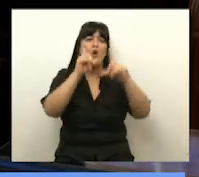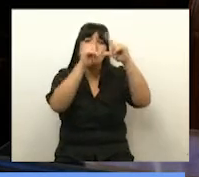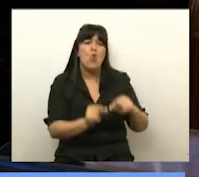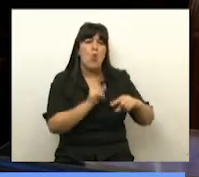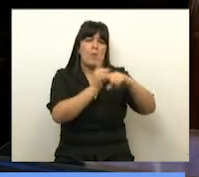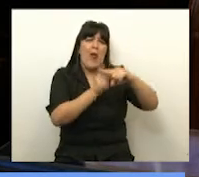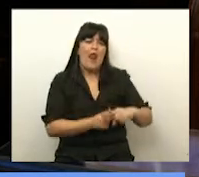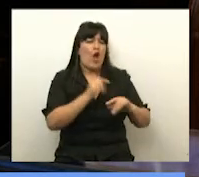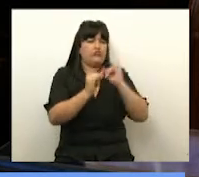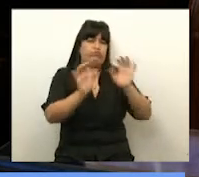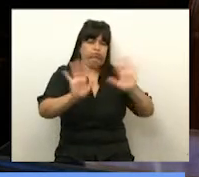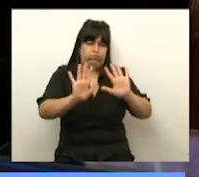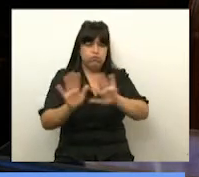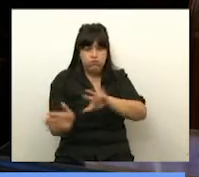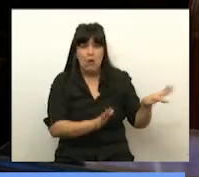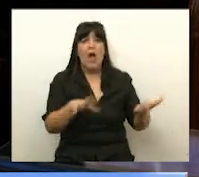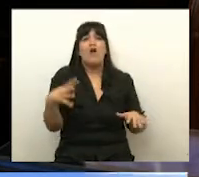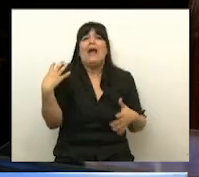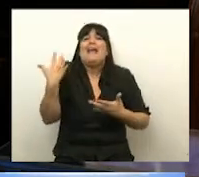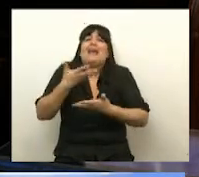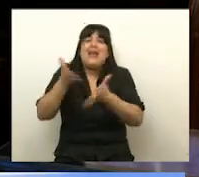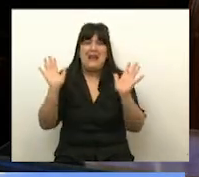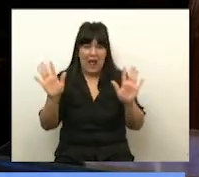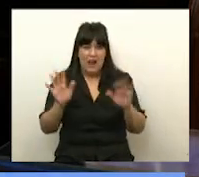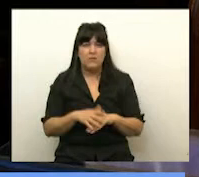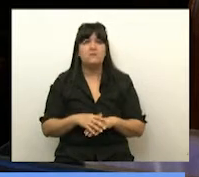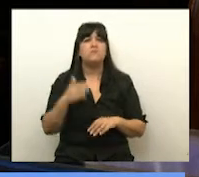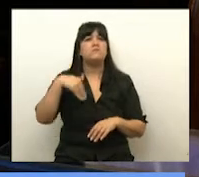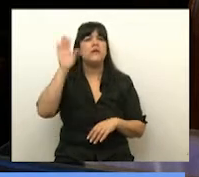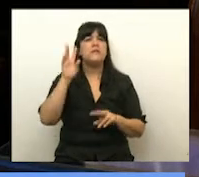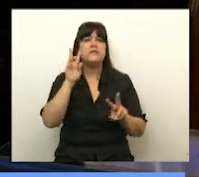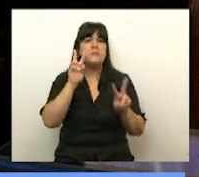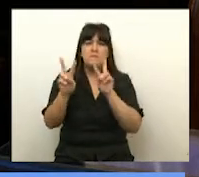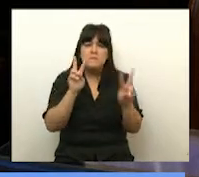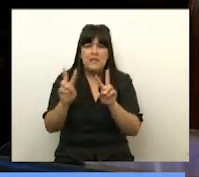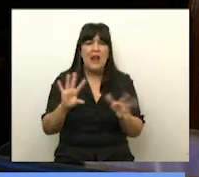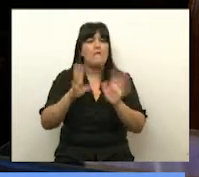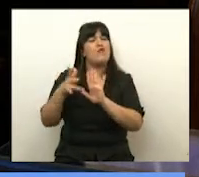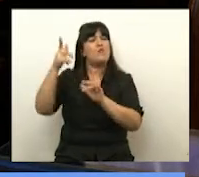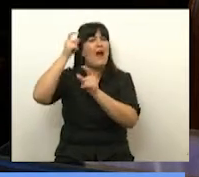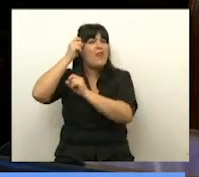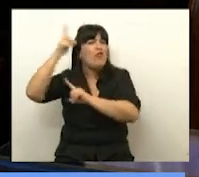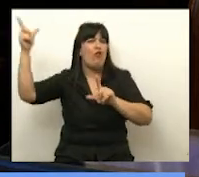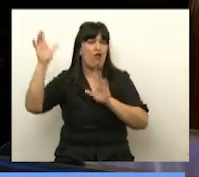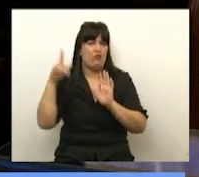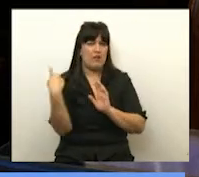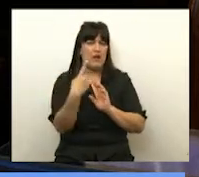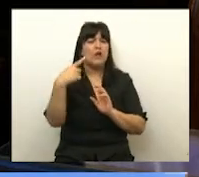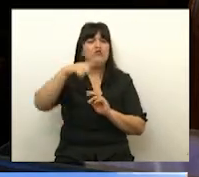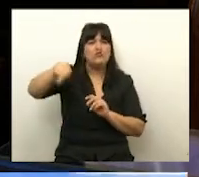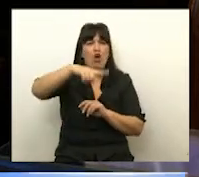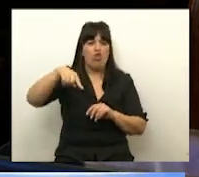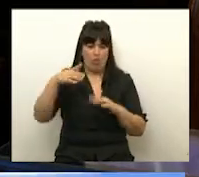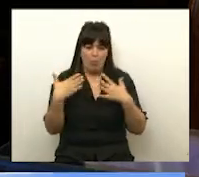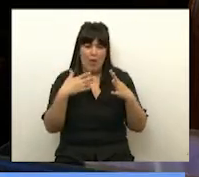noche. Y ahí viene tal vez la mirada, les diría, ideológica que uno tiene que tener a la hora de poder